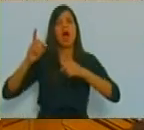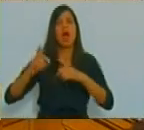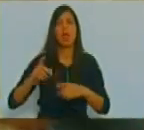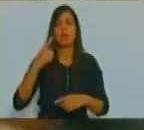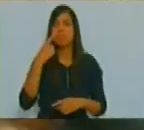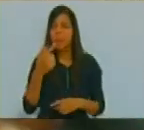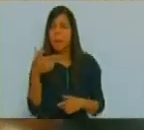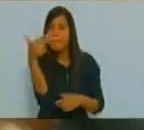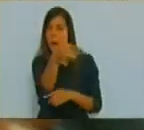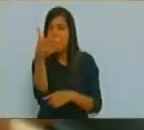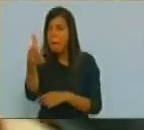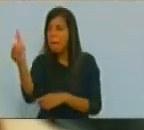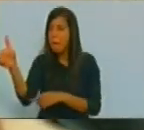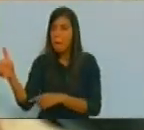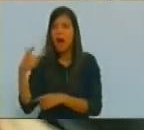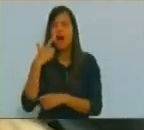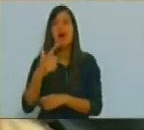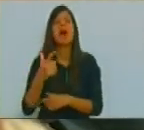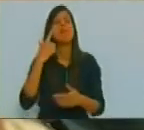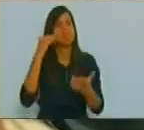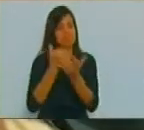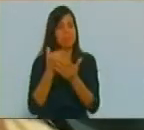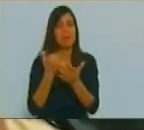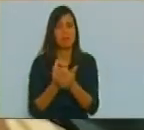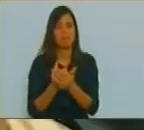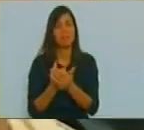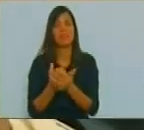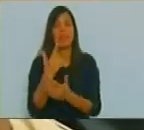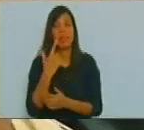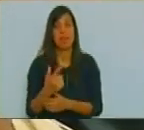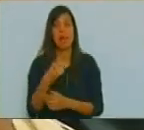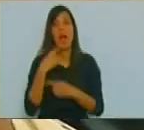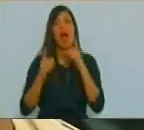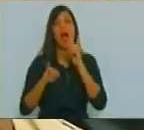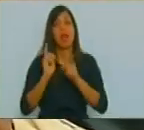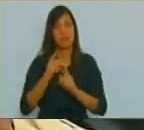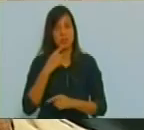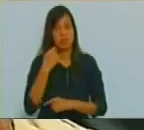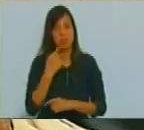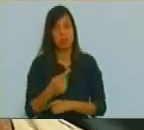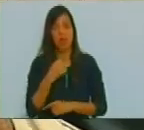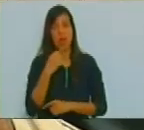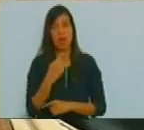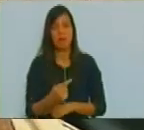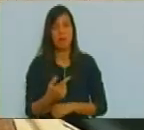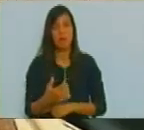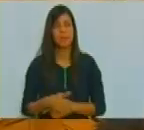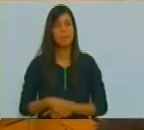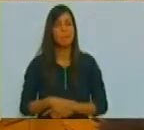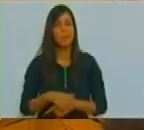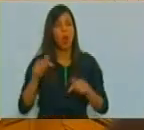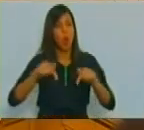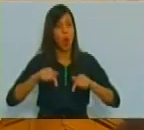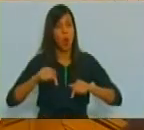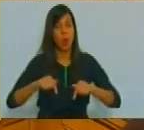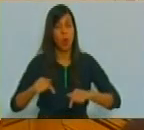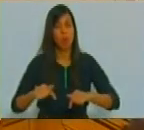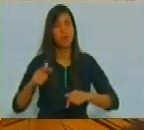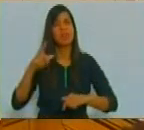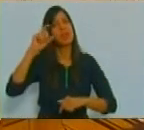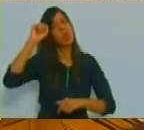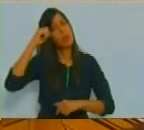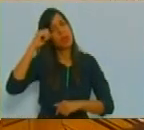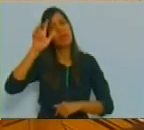nosotros conocemos los que mencionamos hoy cuando sé que cuando se cumplen tres años